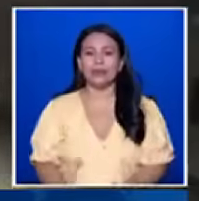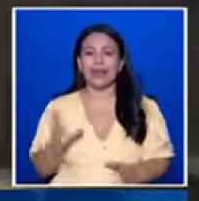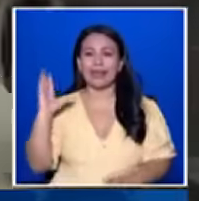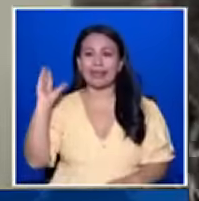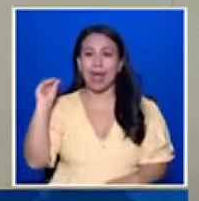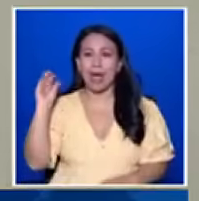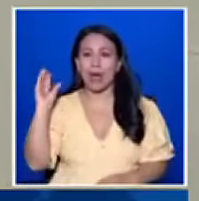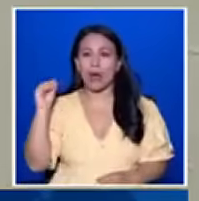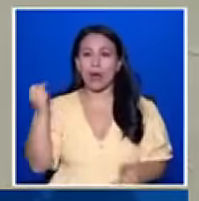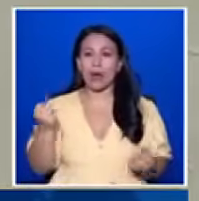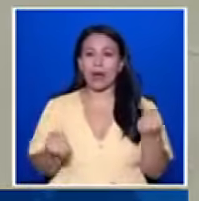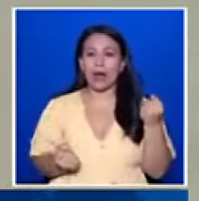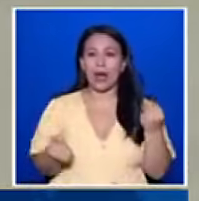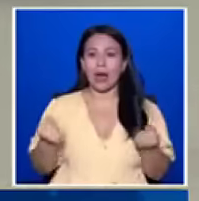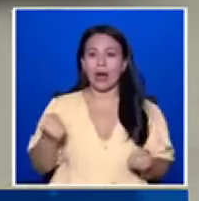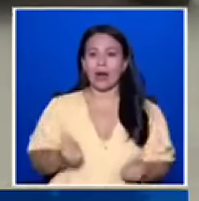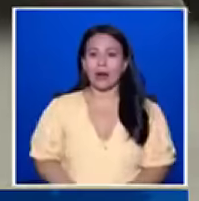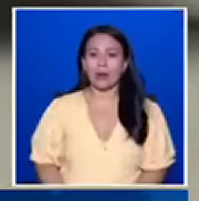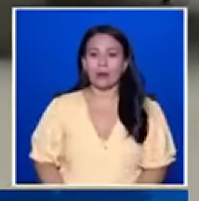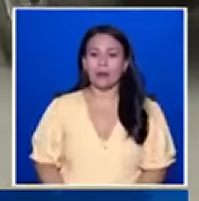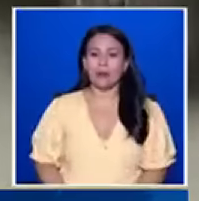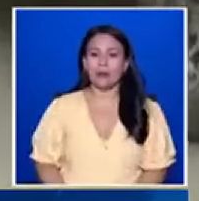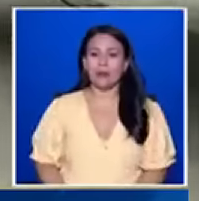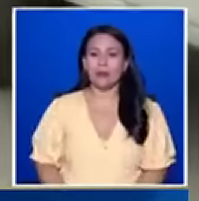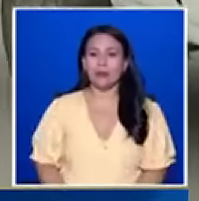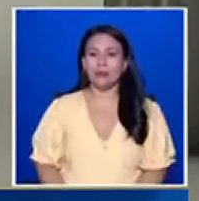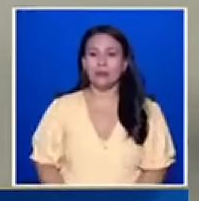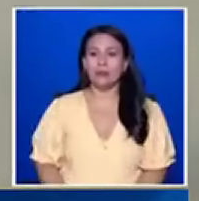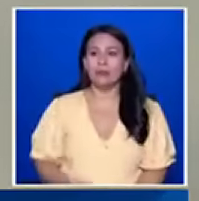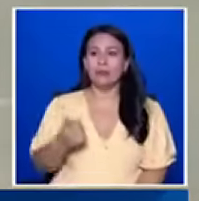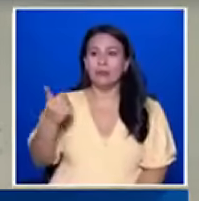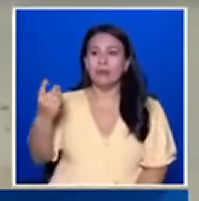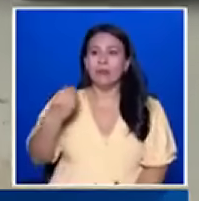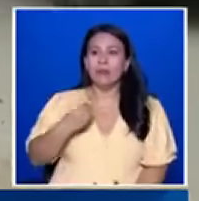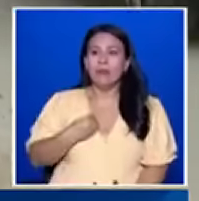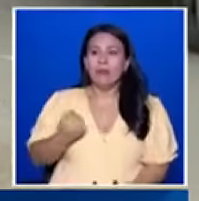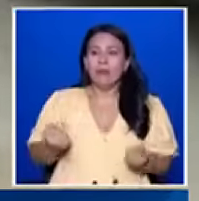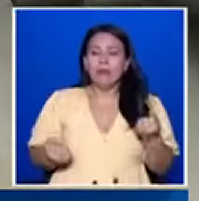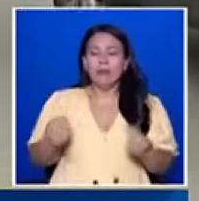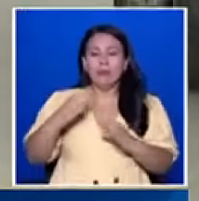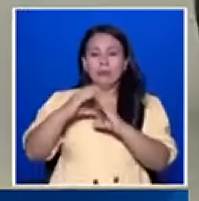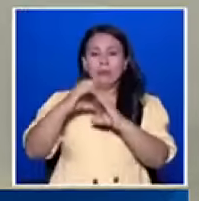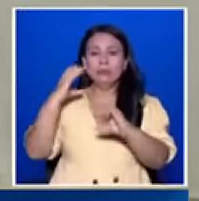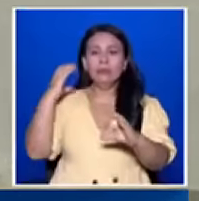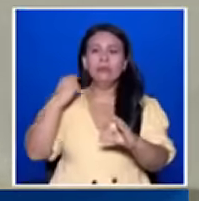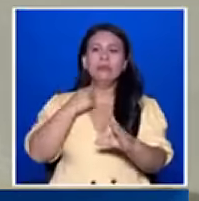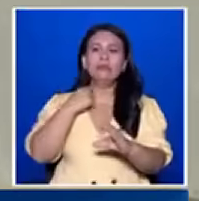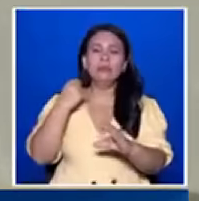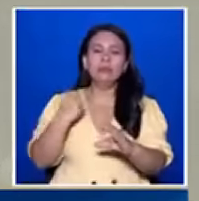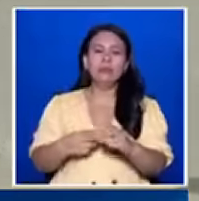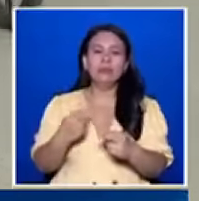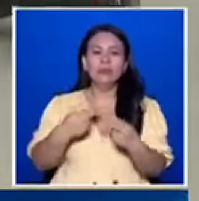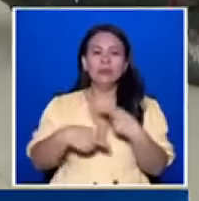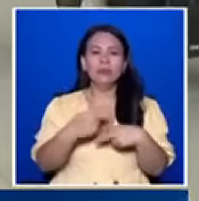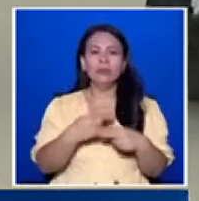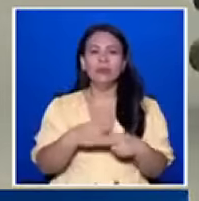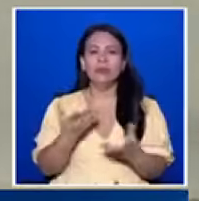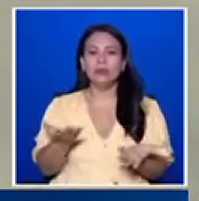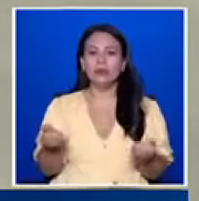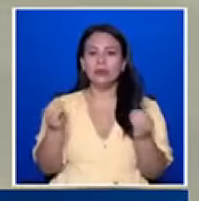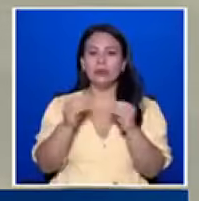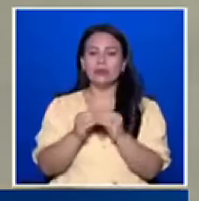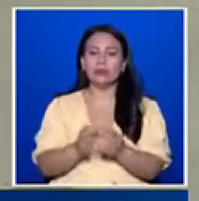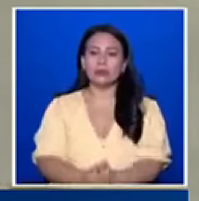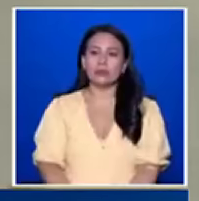negro. Ahí viene un transporte público y también decía Samantha un poco las pérdidas que tienen algunos